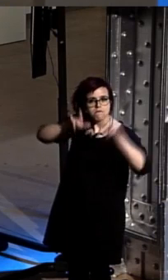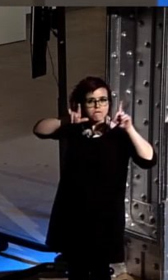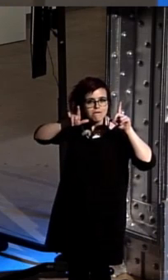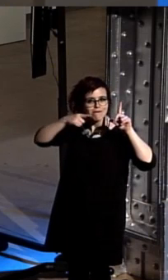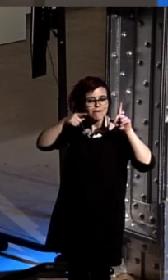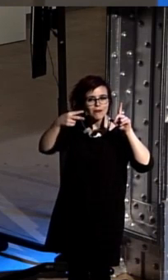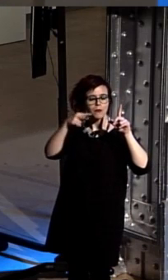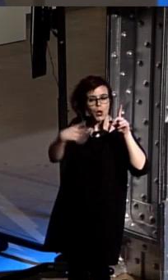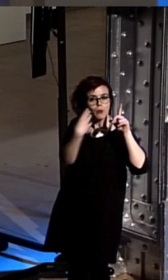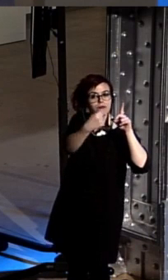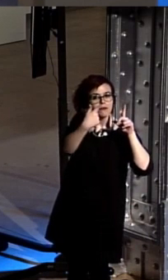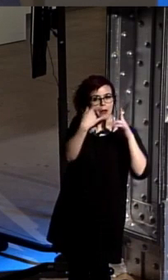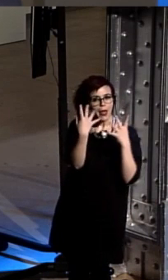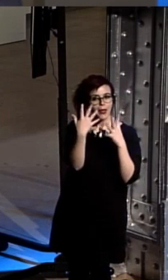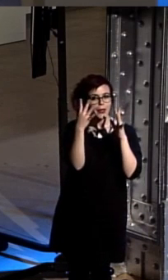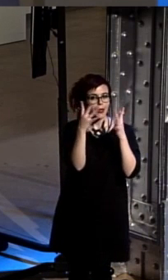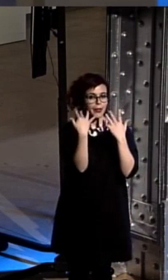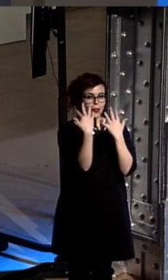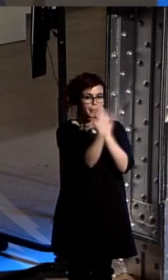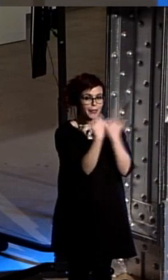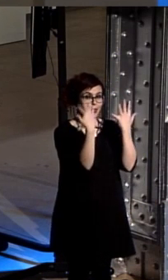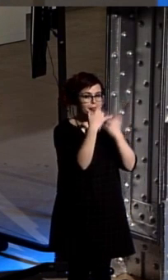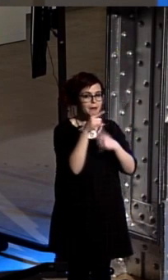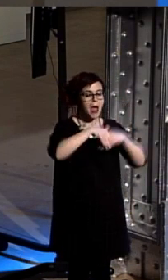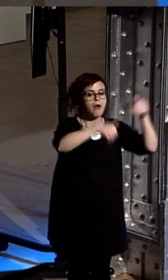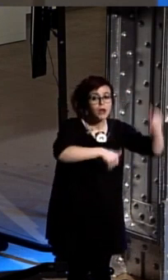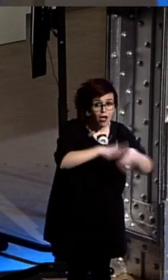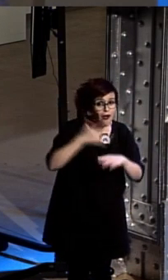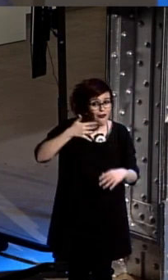campaña. ¿Reconocéis a este hombre?